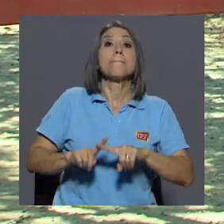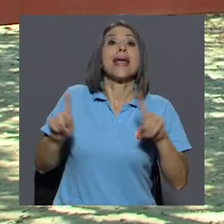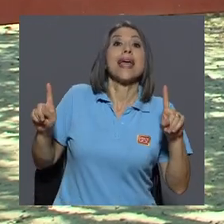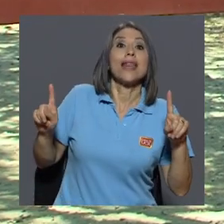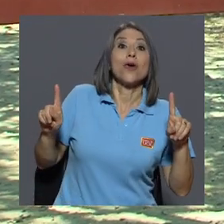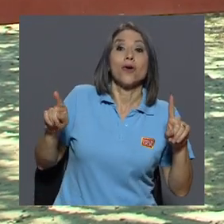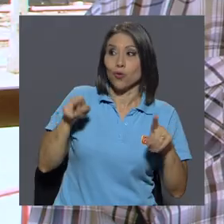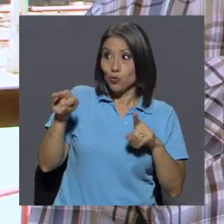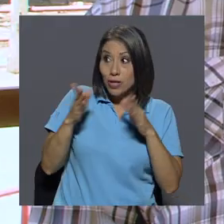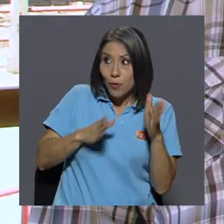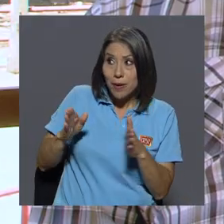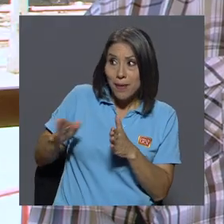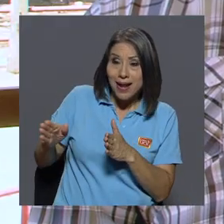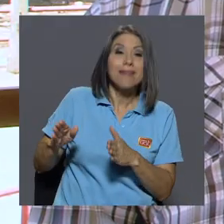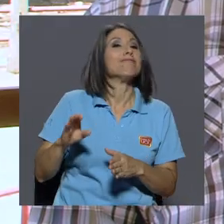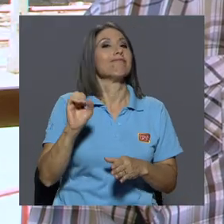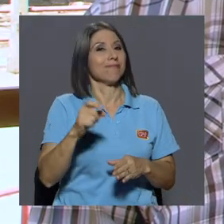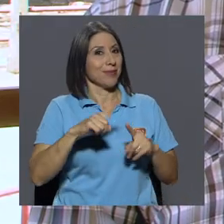preparo.